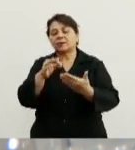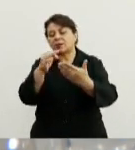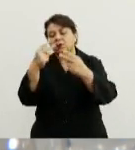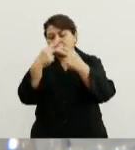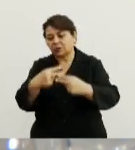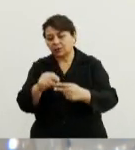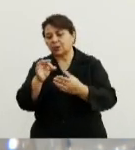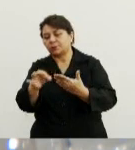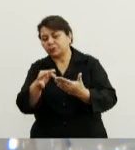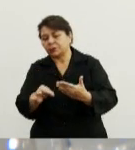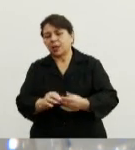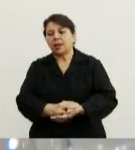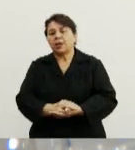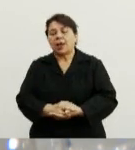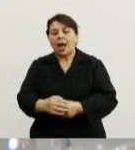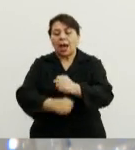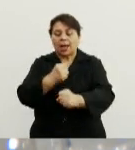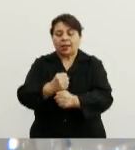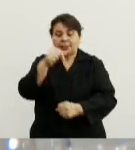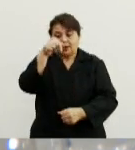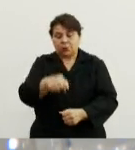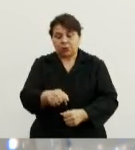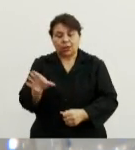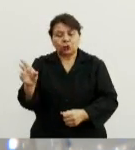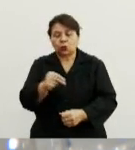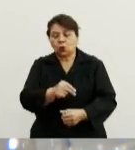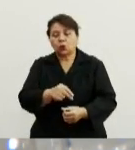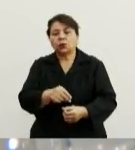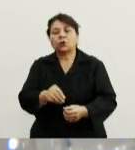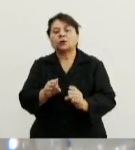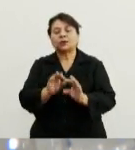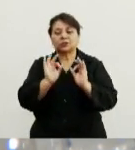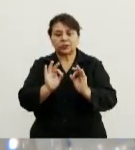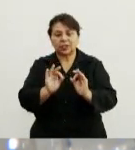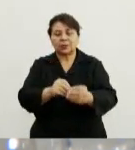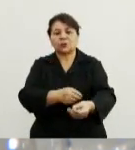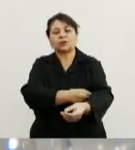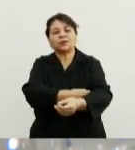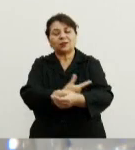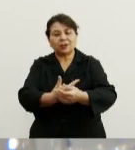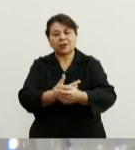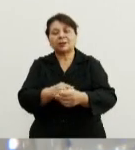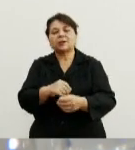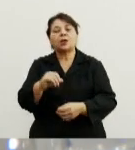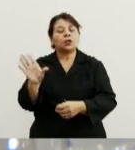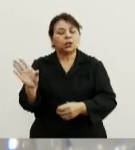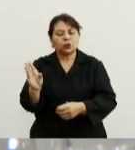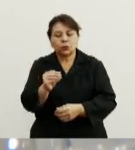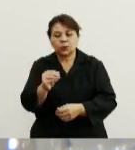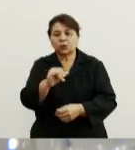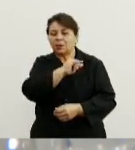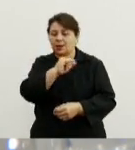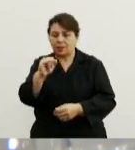que hasta el momento todos los resultados de estos deseos dieron resultados negativos en todos los casos